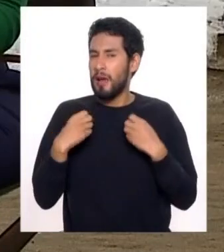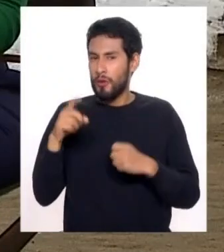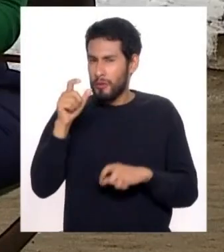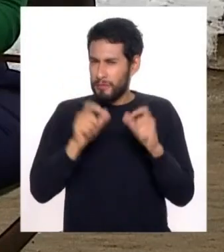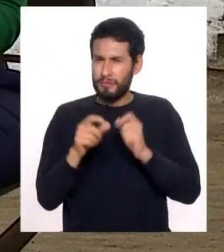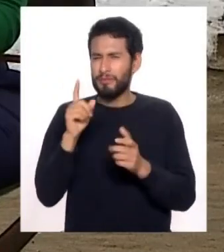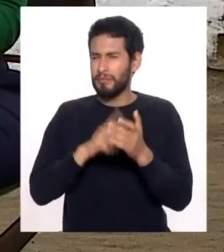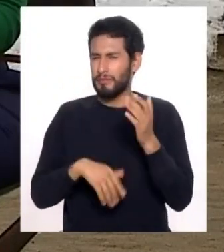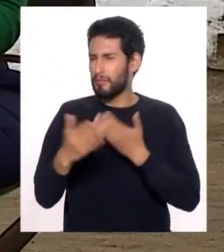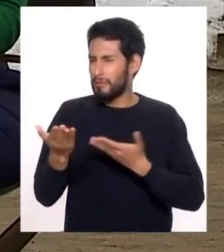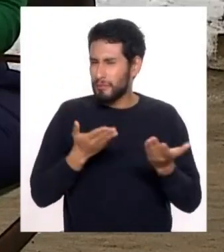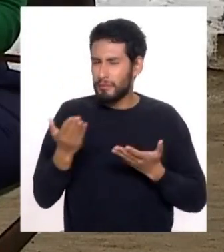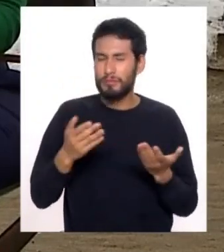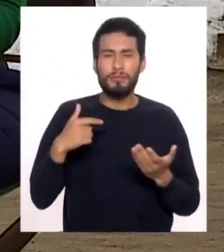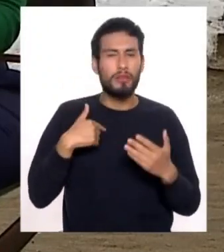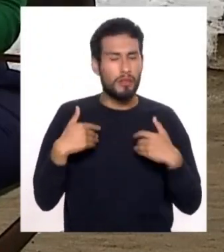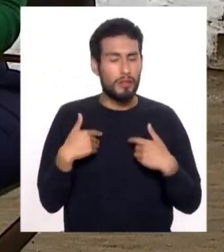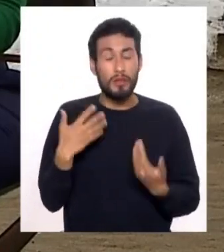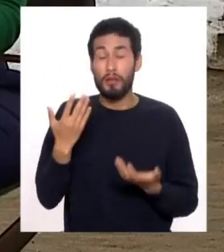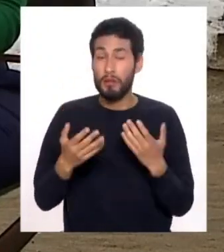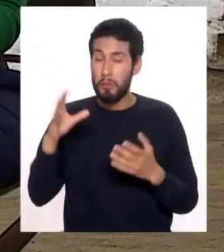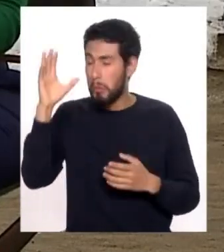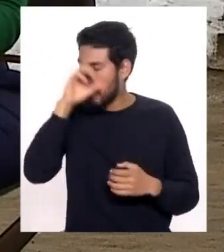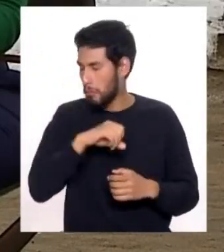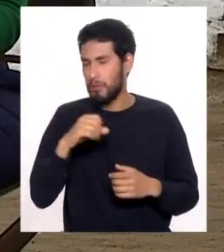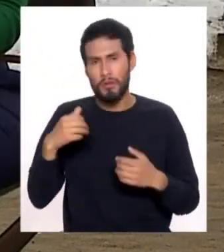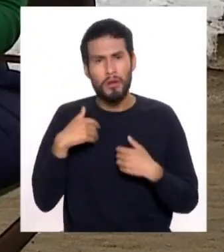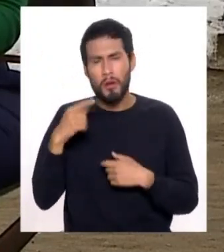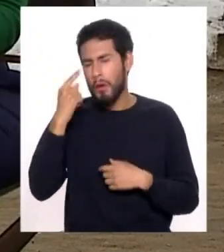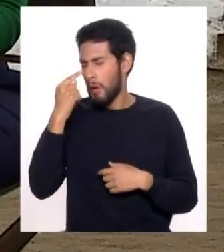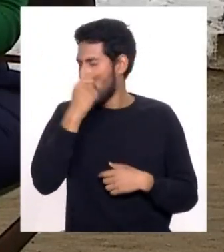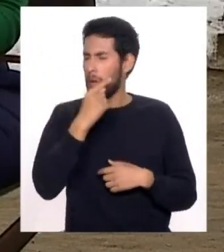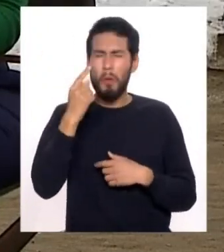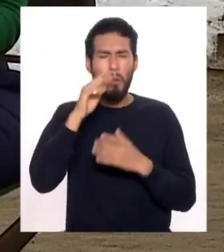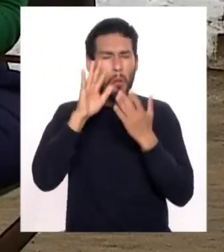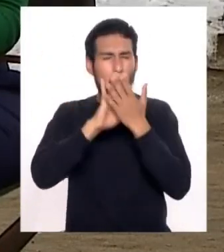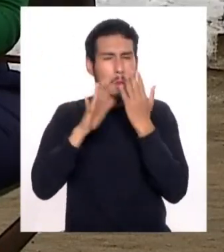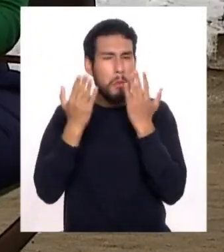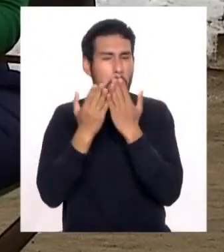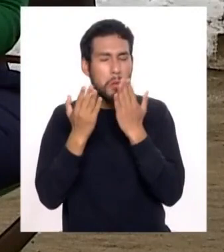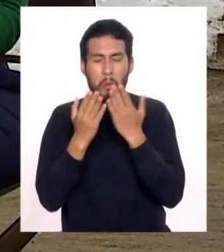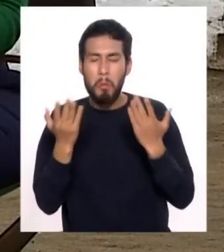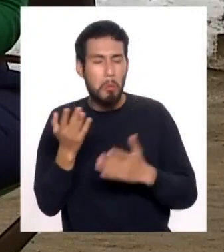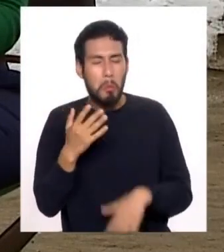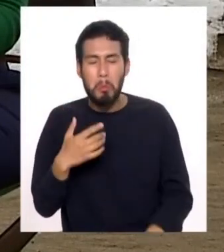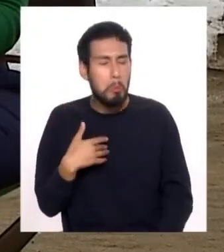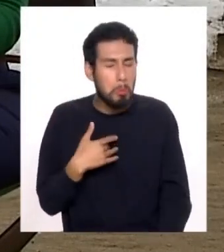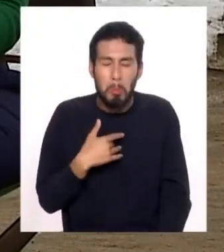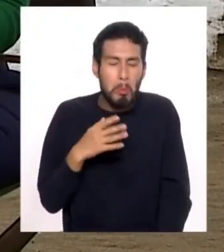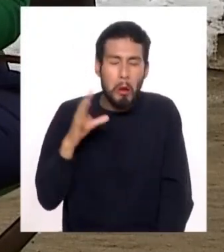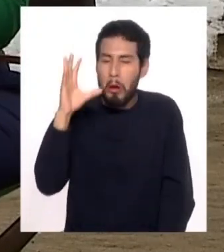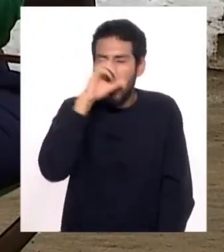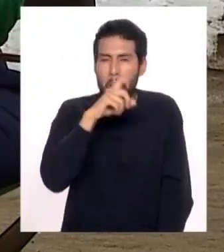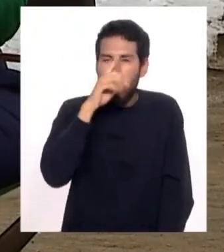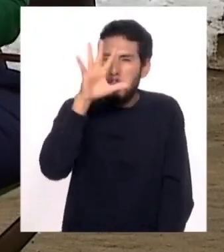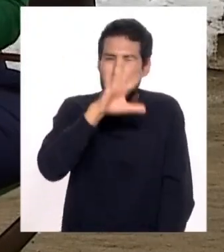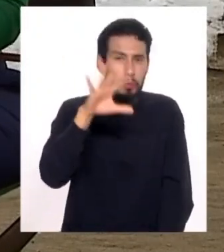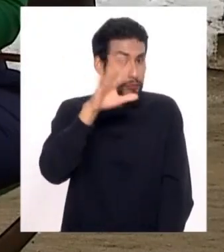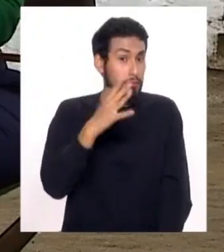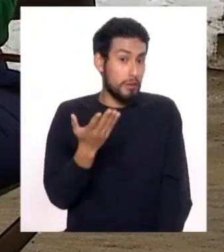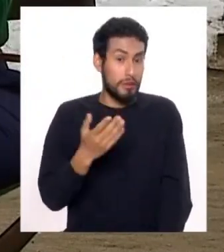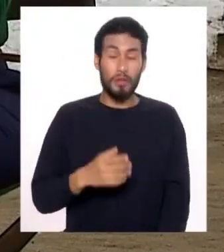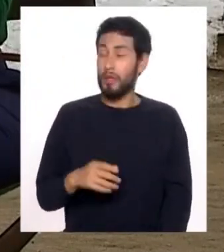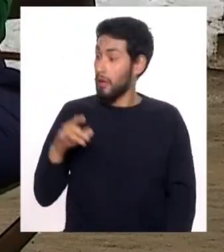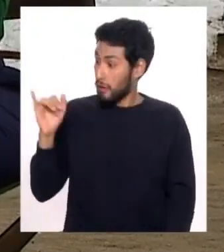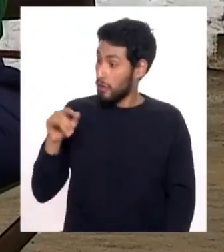saber qué servicios tenemos. A veces uno puede tener una mala performance en el colegio y a veces no simplemente está viendo bien. Sí, y